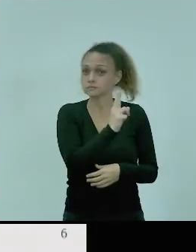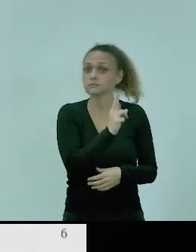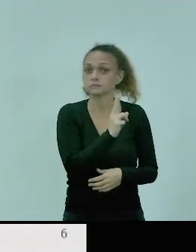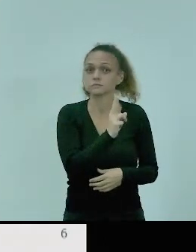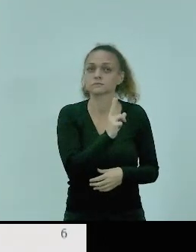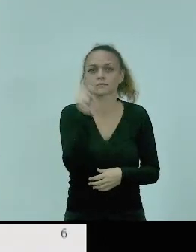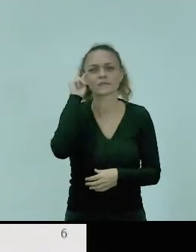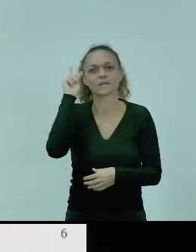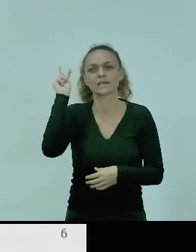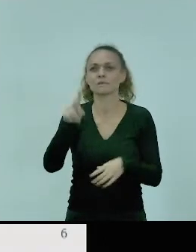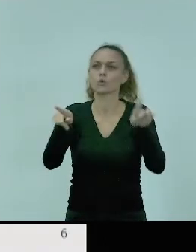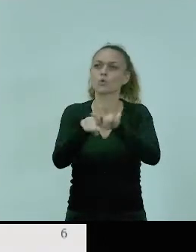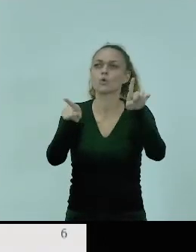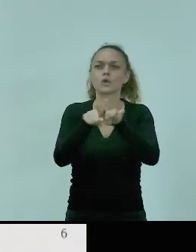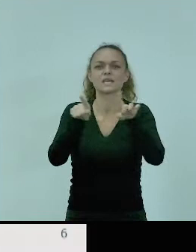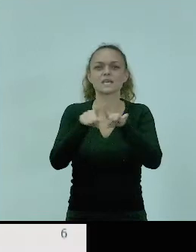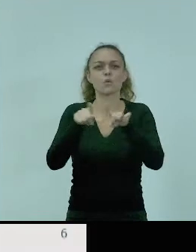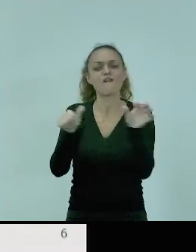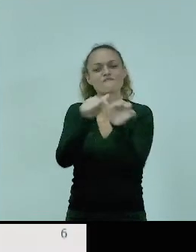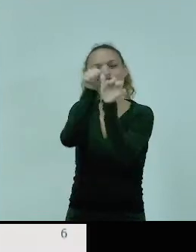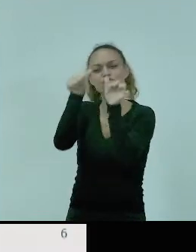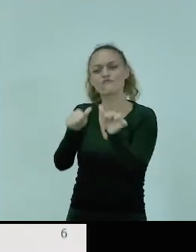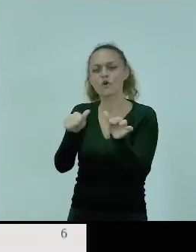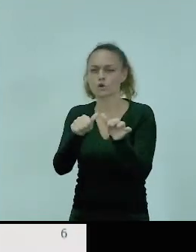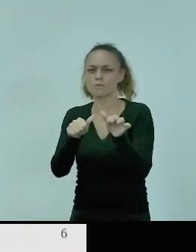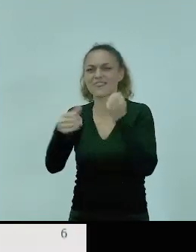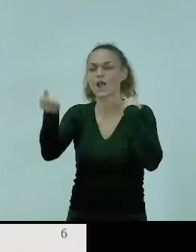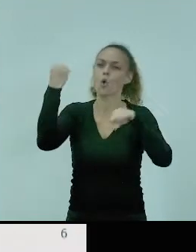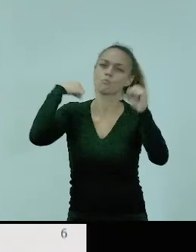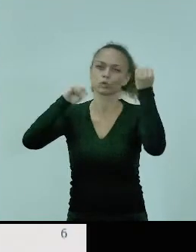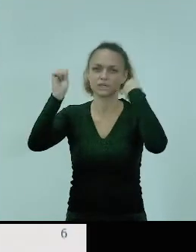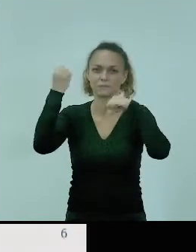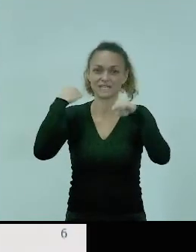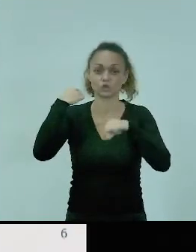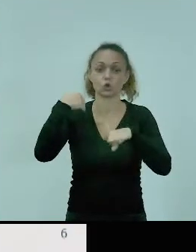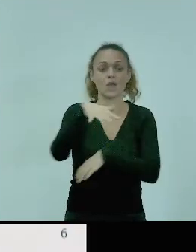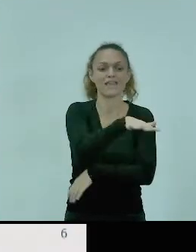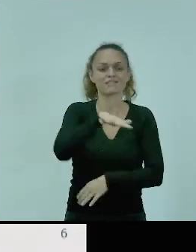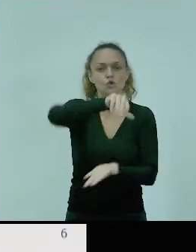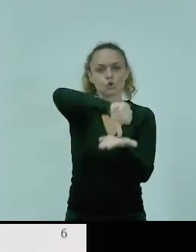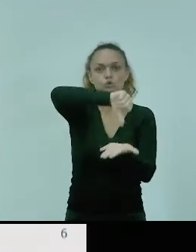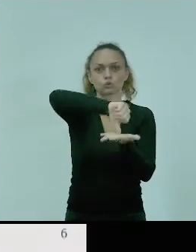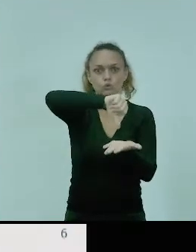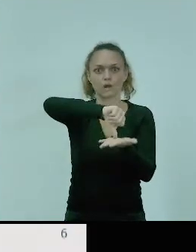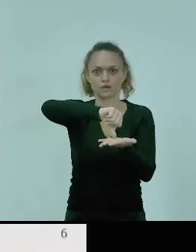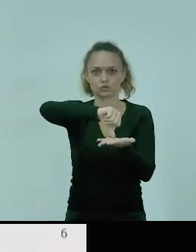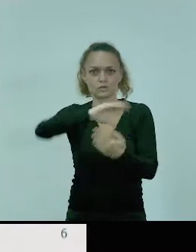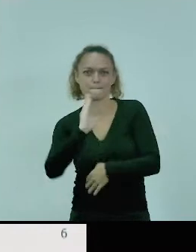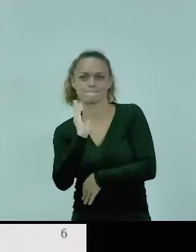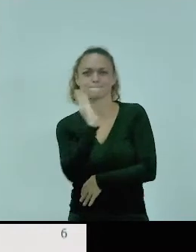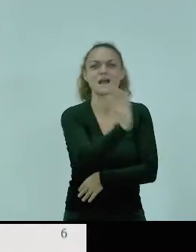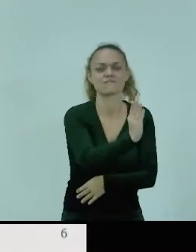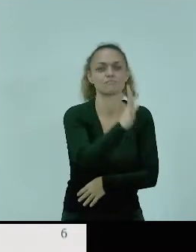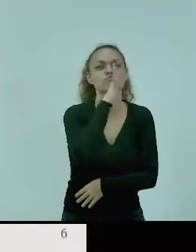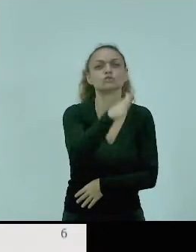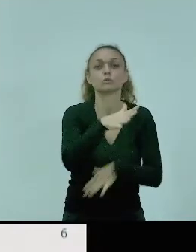encontrar patrones de comportamiento en los entornos urbanos que aparecen afectados por los terremotos. Eso